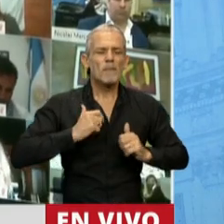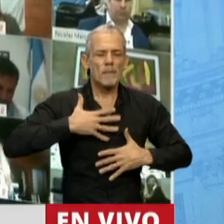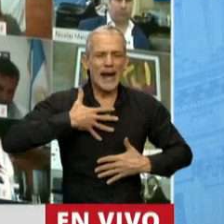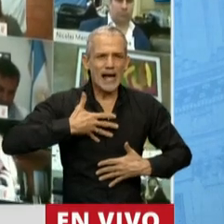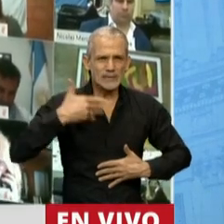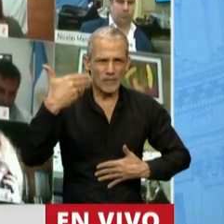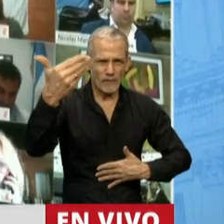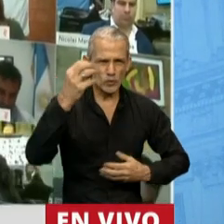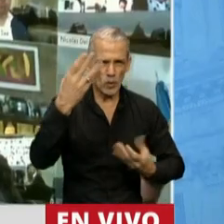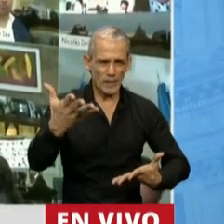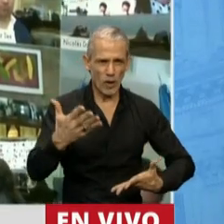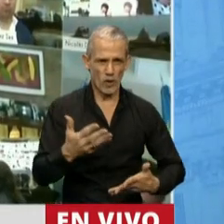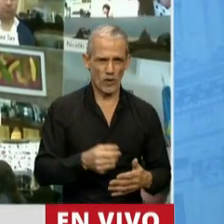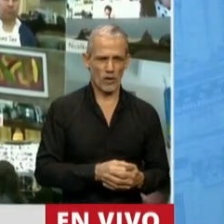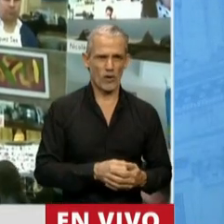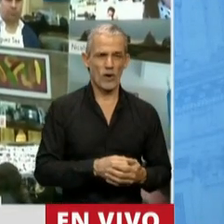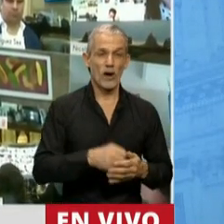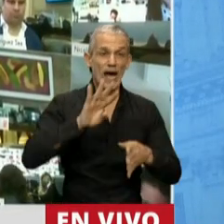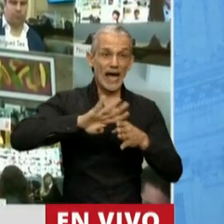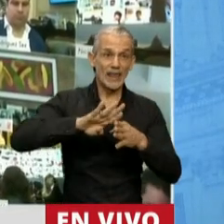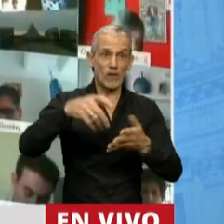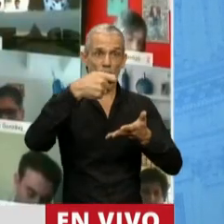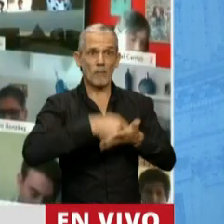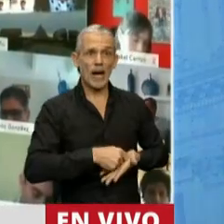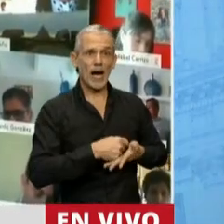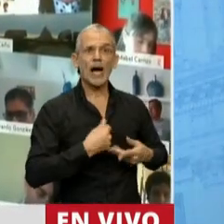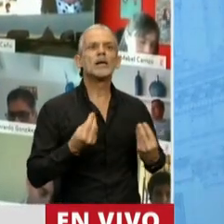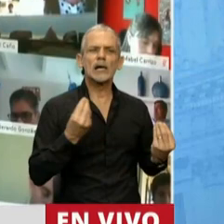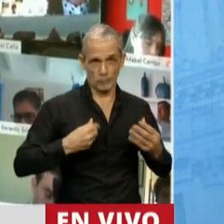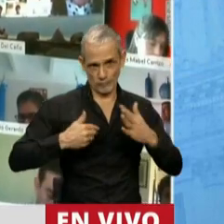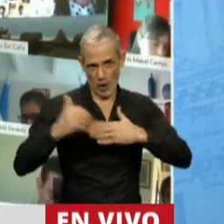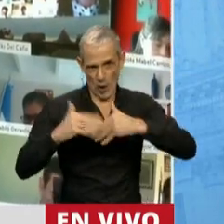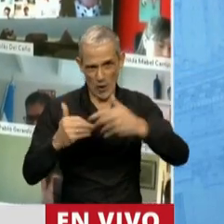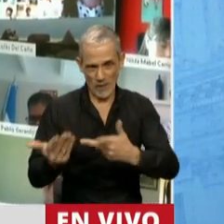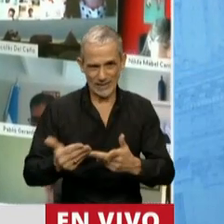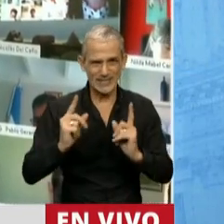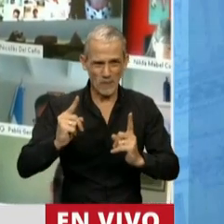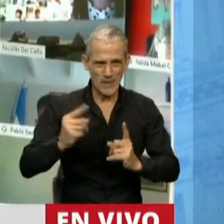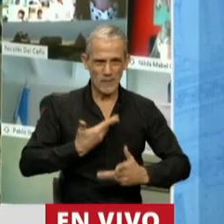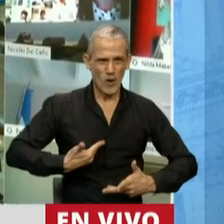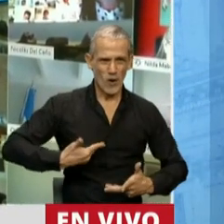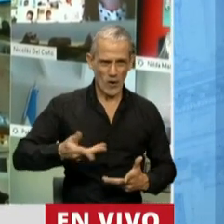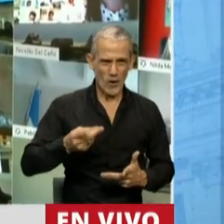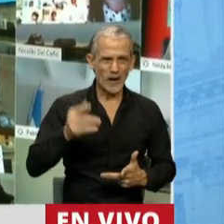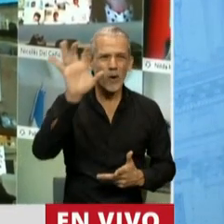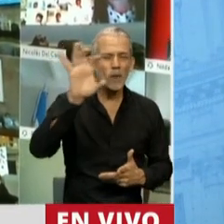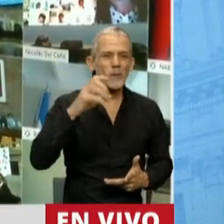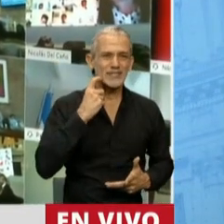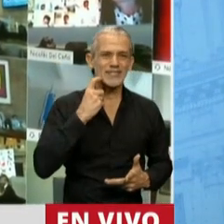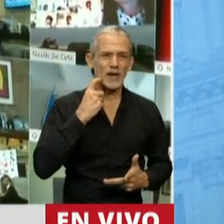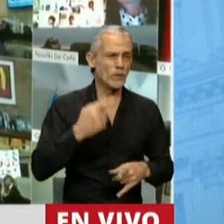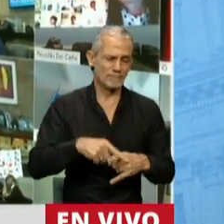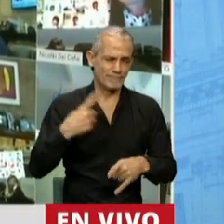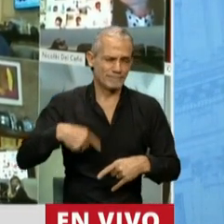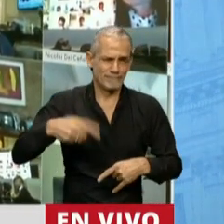esperanza, se materializa en obras, como nos tiene acostumbrado este proyecto provincial de la provincia